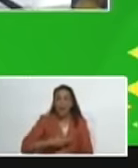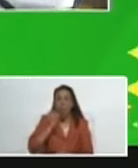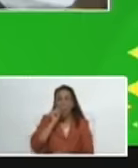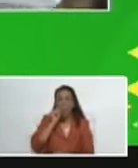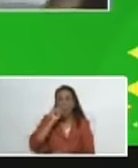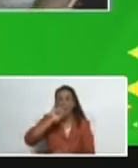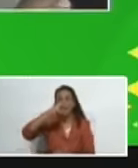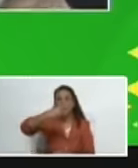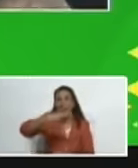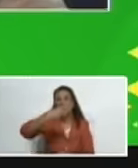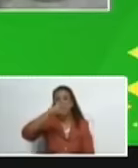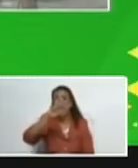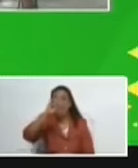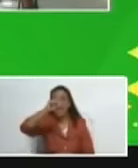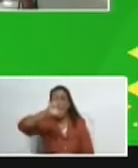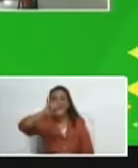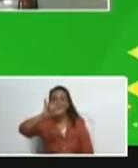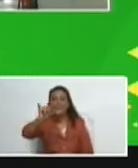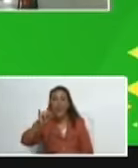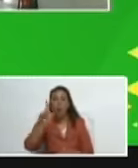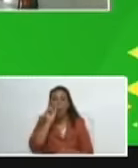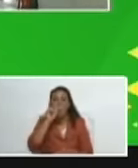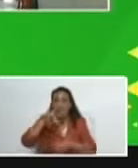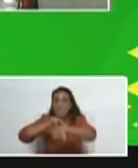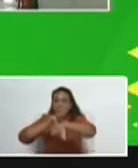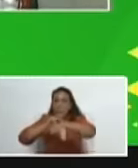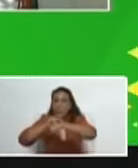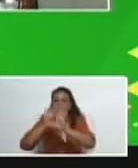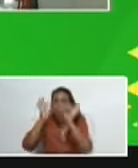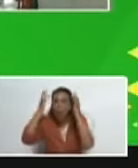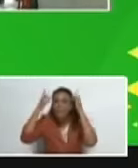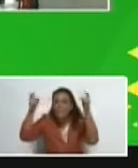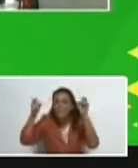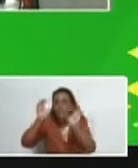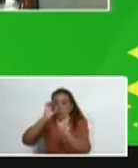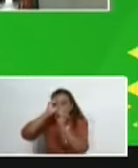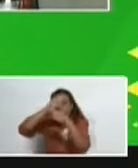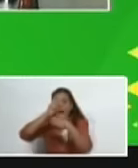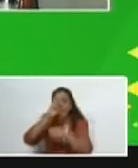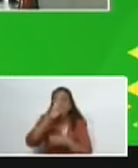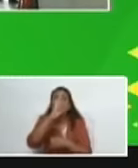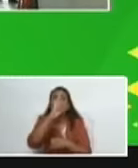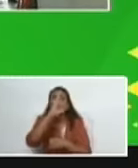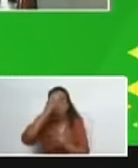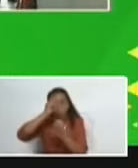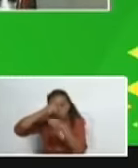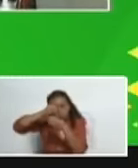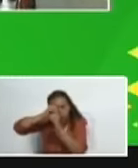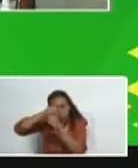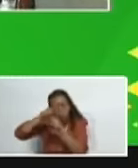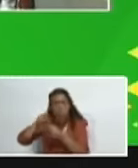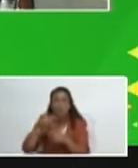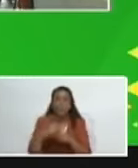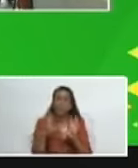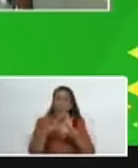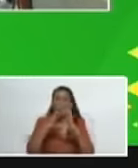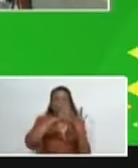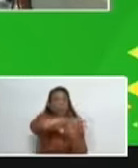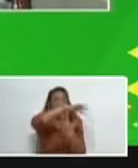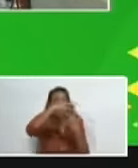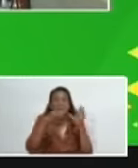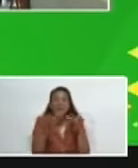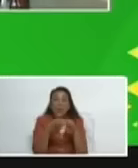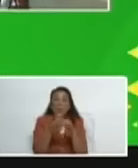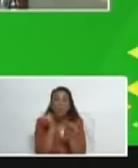Henry Hernández, nuestro biólogo, también Alexis Bellorín, y como puede ver, presidente, aquí está toda la producción en